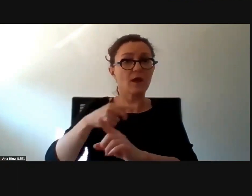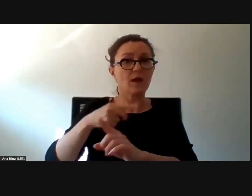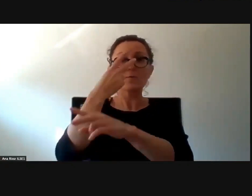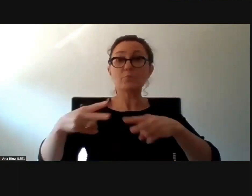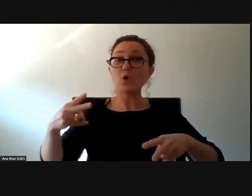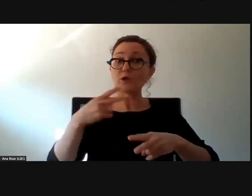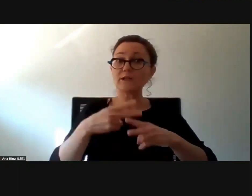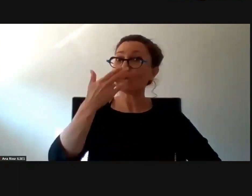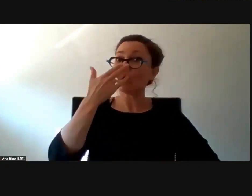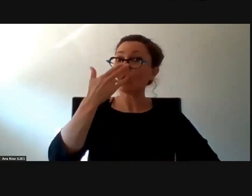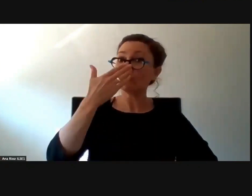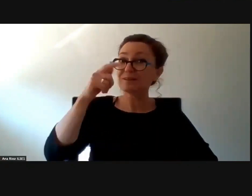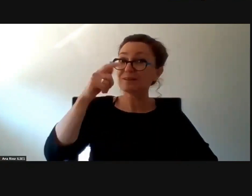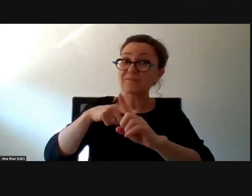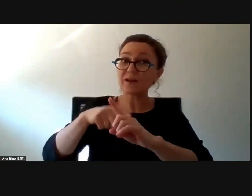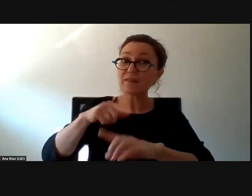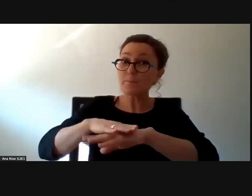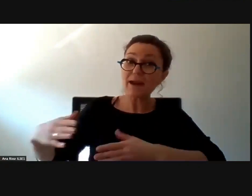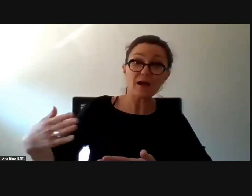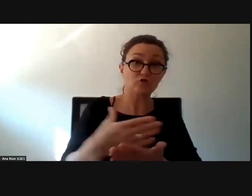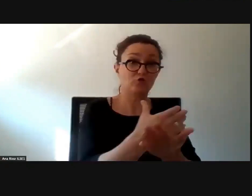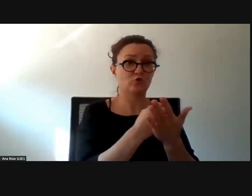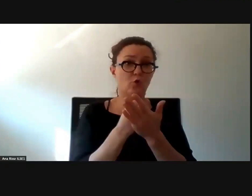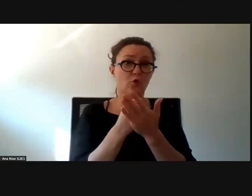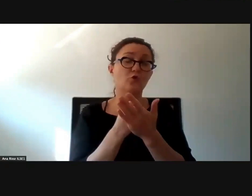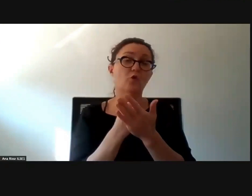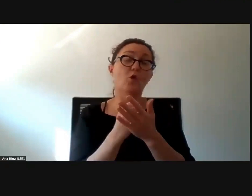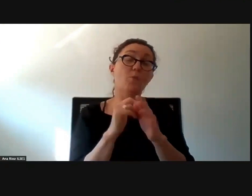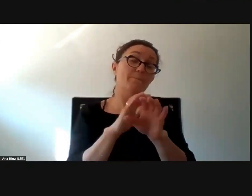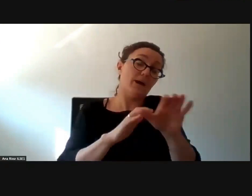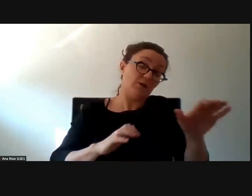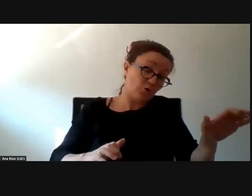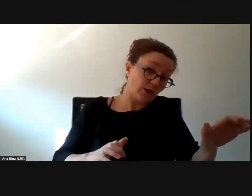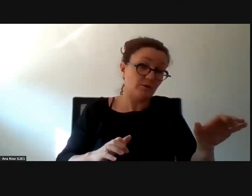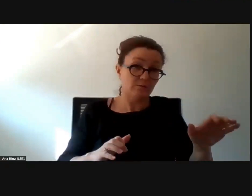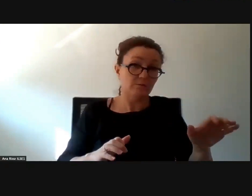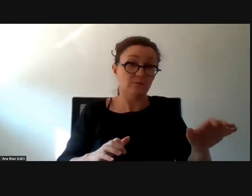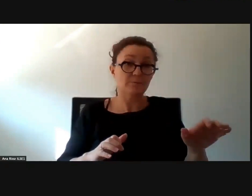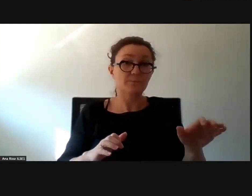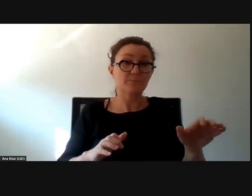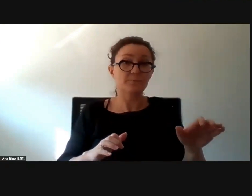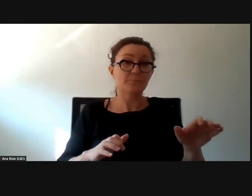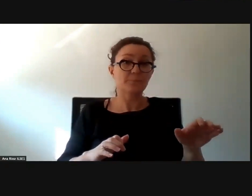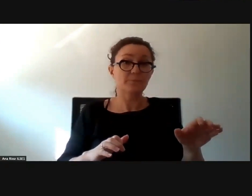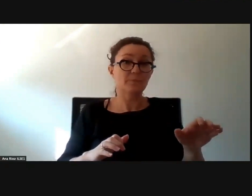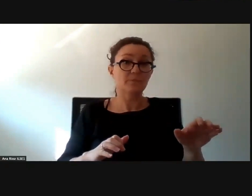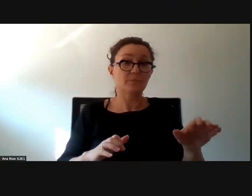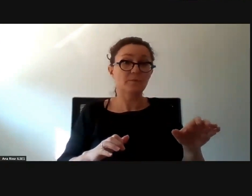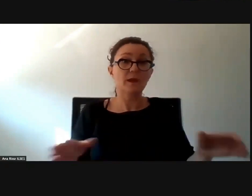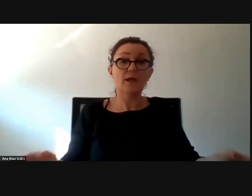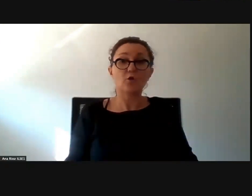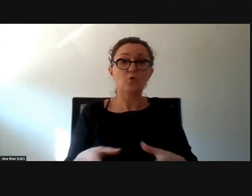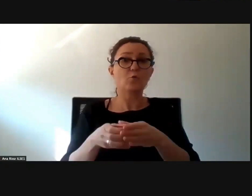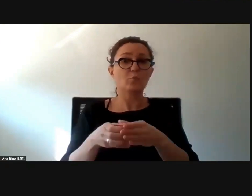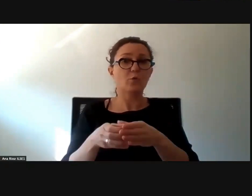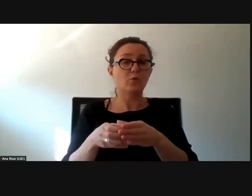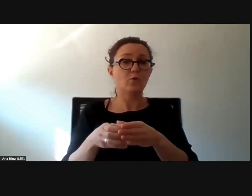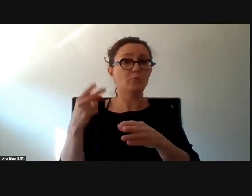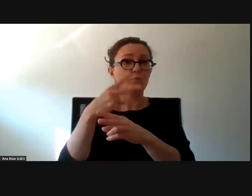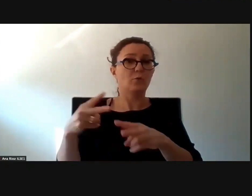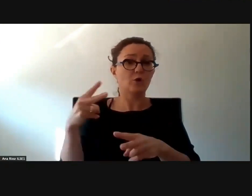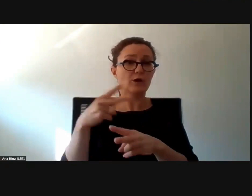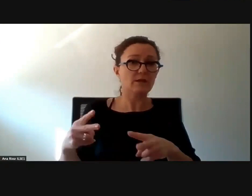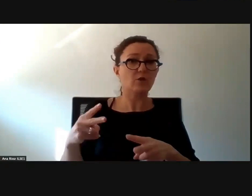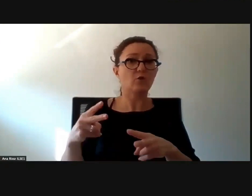para todos los elementos o para una gran parte de los elementos de su partido o de su ideología, con independencia